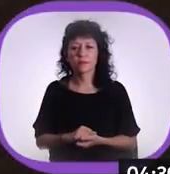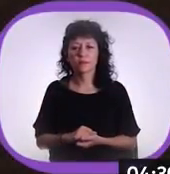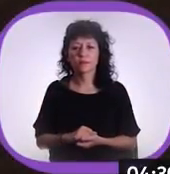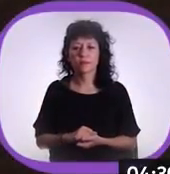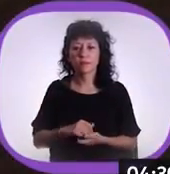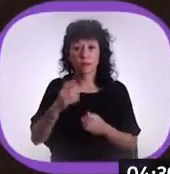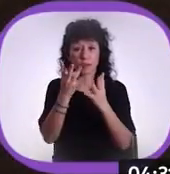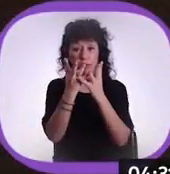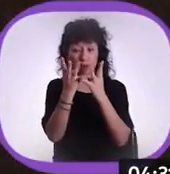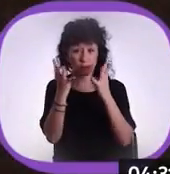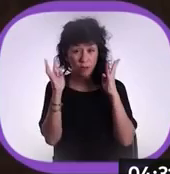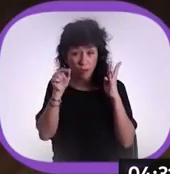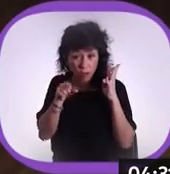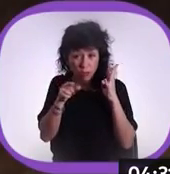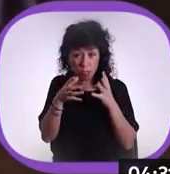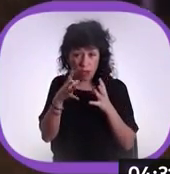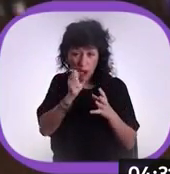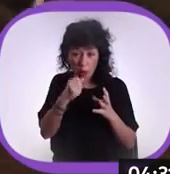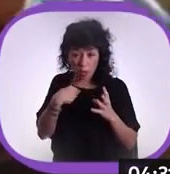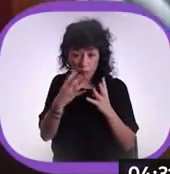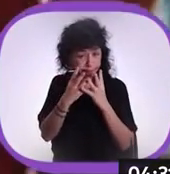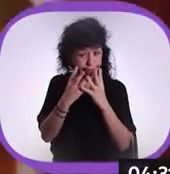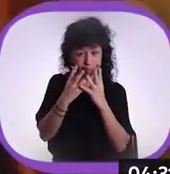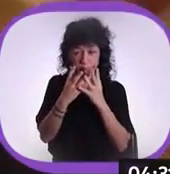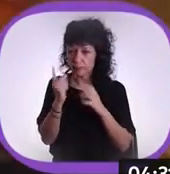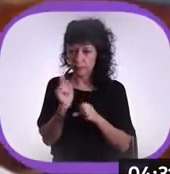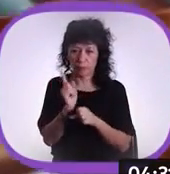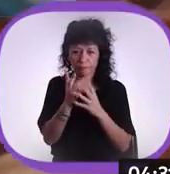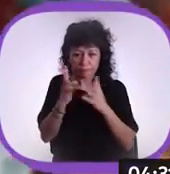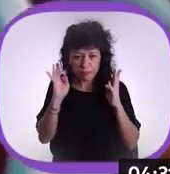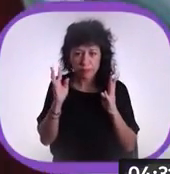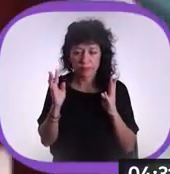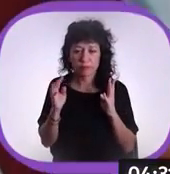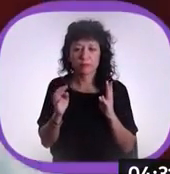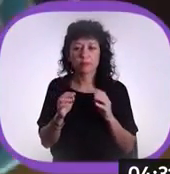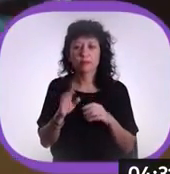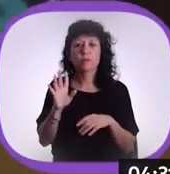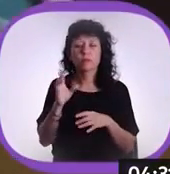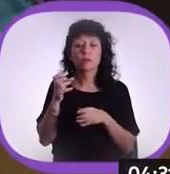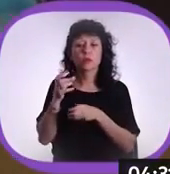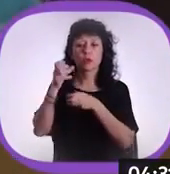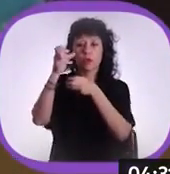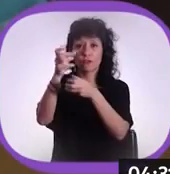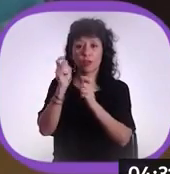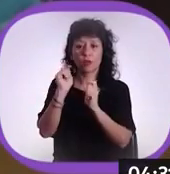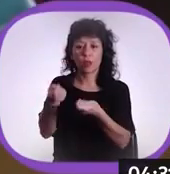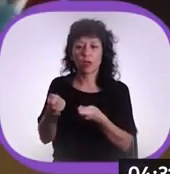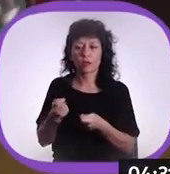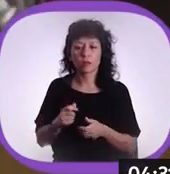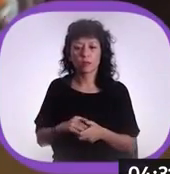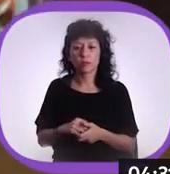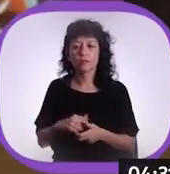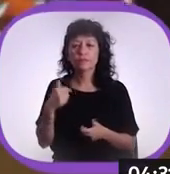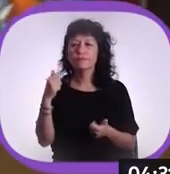¡Esta jaula no va a contenerme! ¡Su trofeo, comandante Crocomodo! Y yo detecto esencia